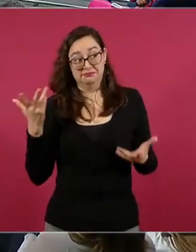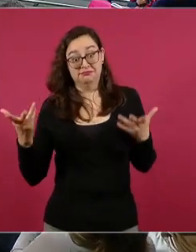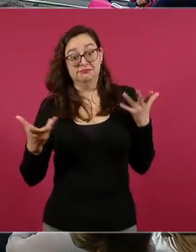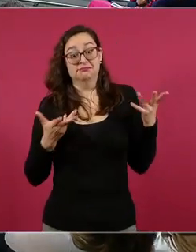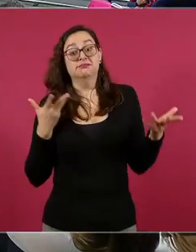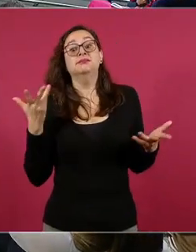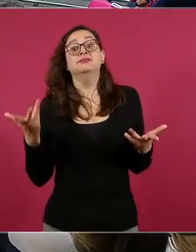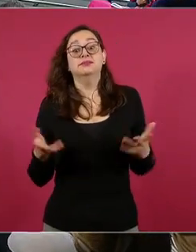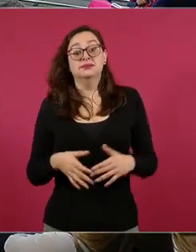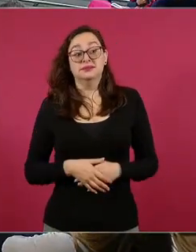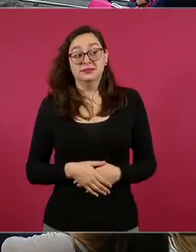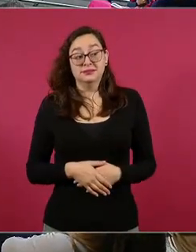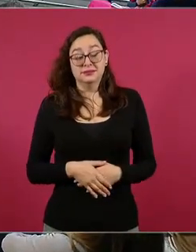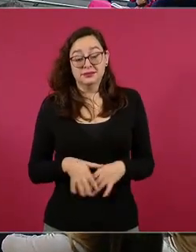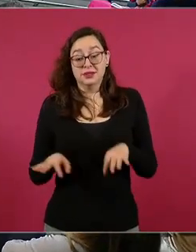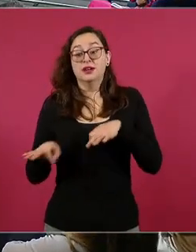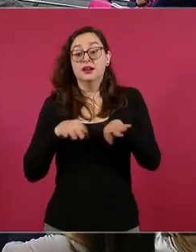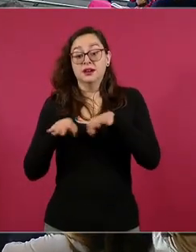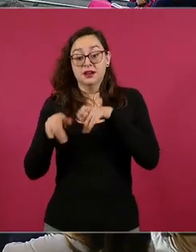que esos